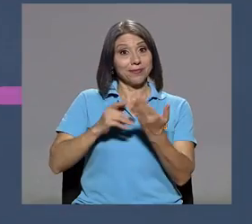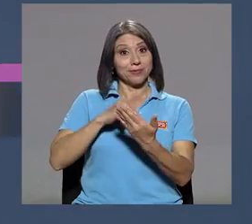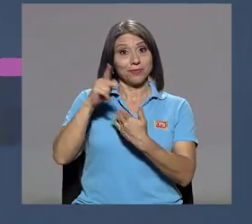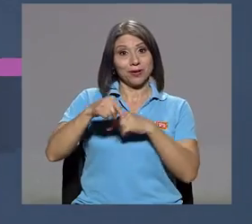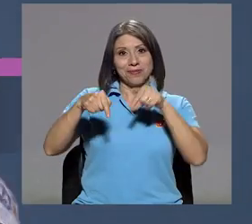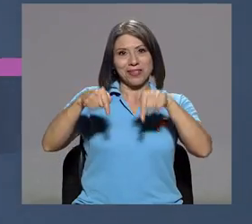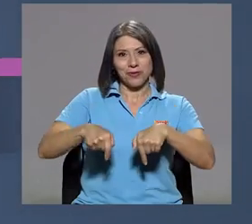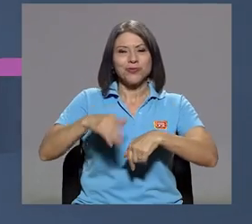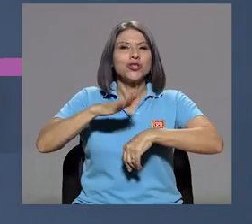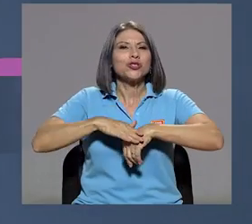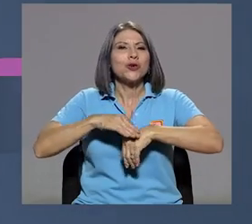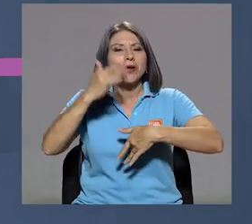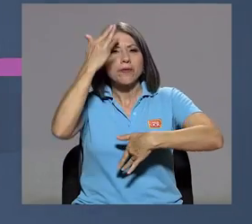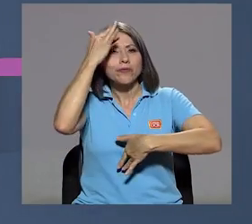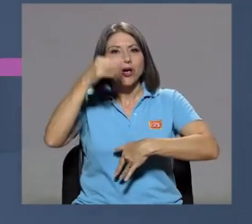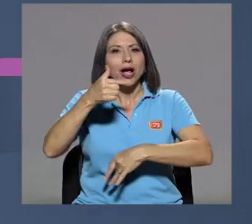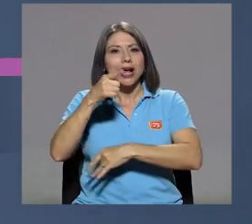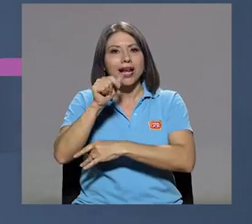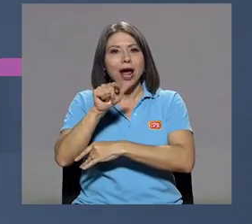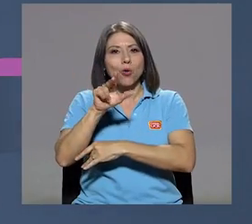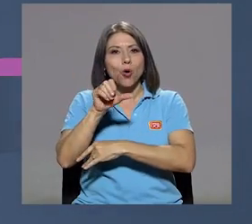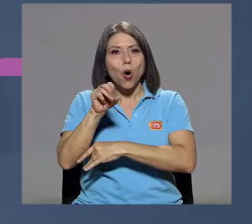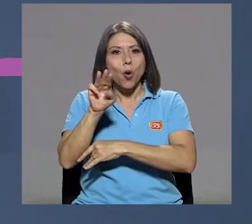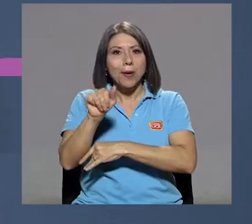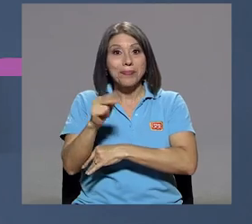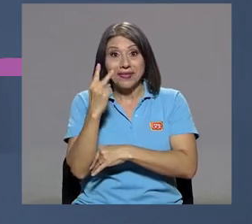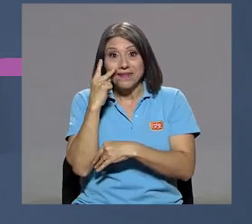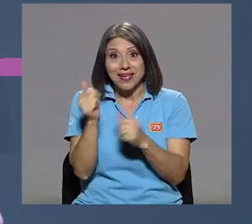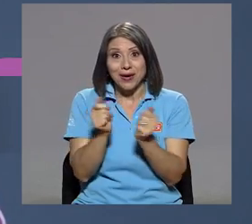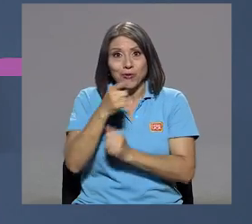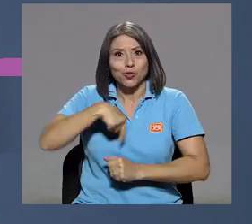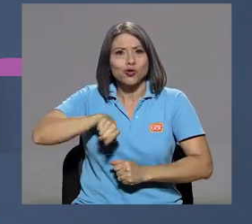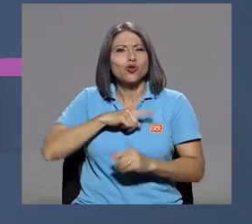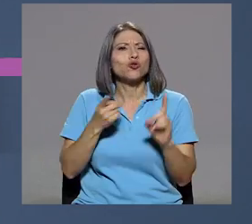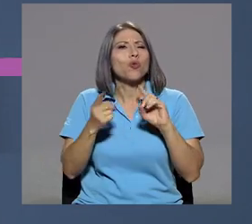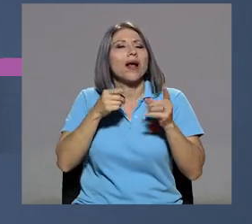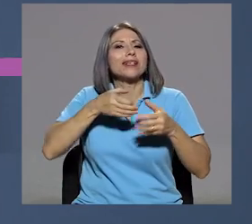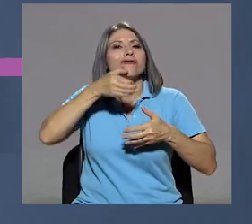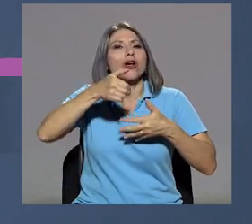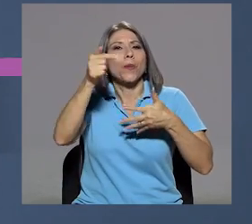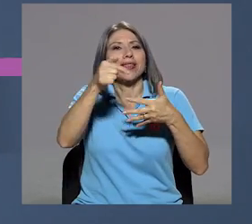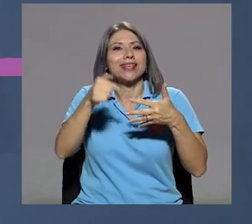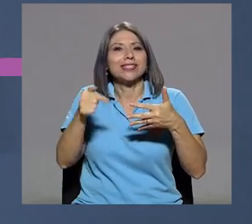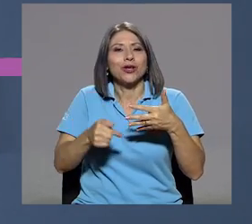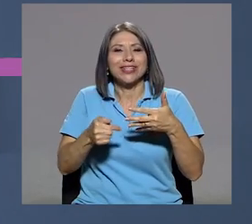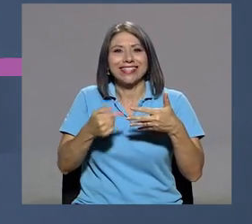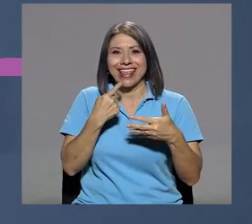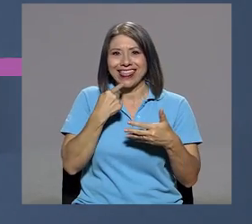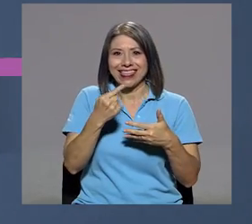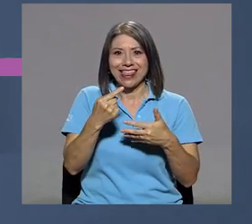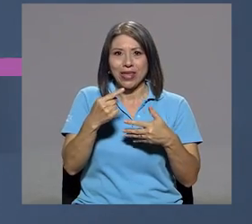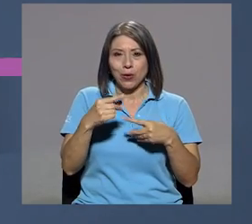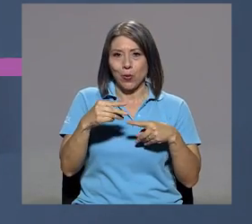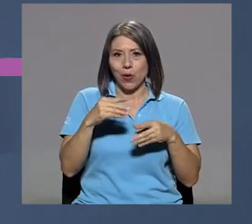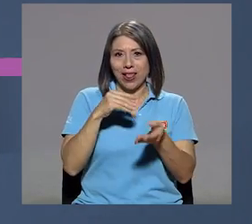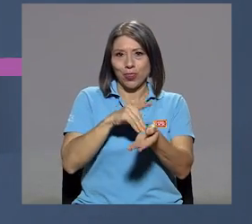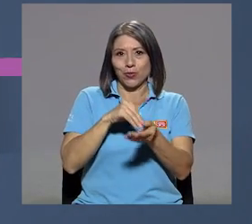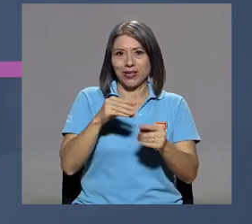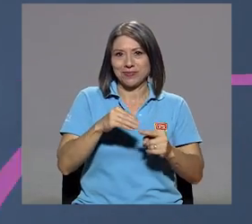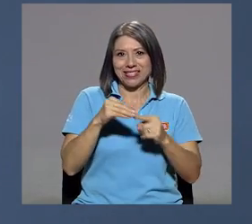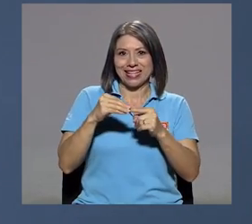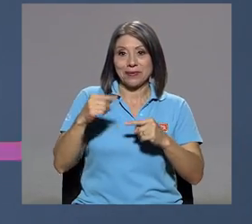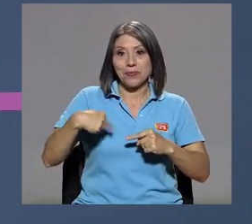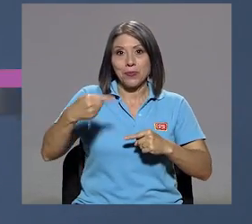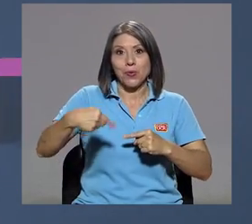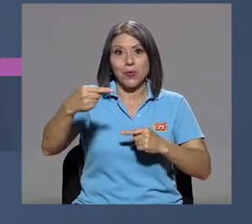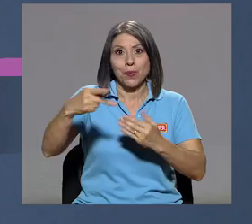Terminamos el capítulo del día de hoy acerca de glaucoma. Repase con nosotros las recomendaciones que nos dejó el especialista en nuestras